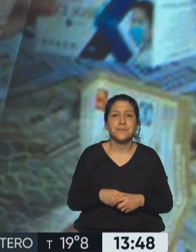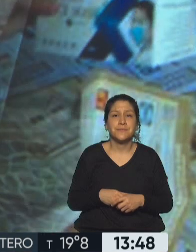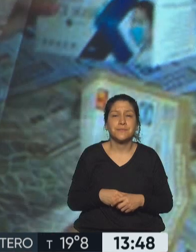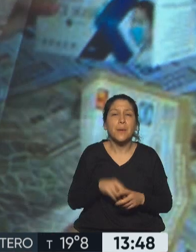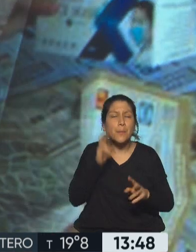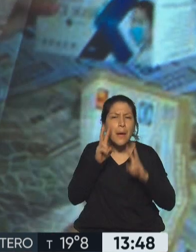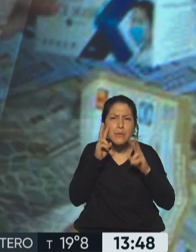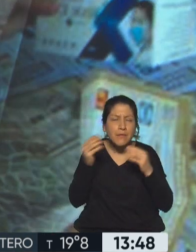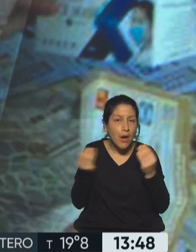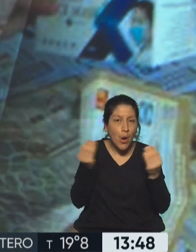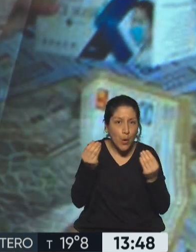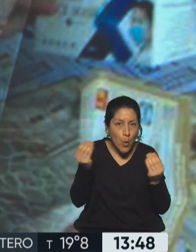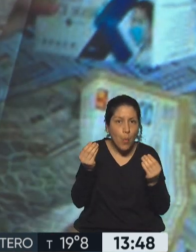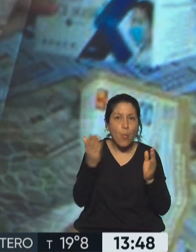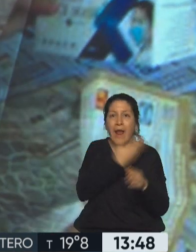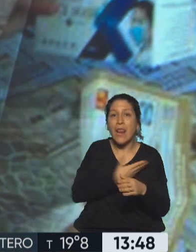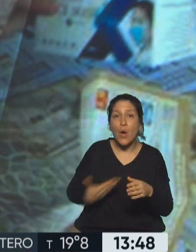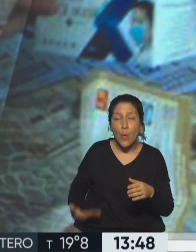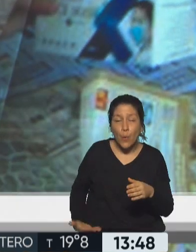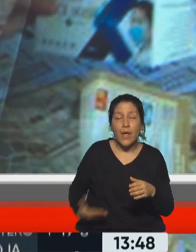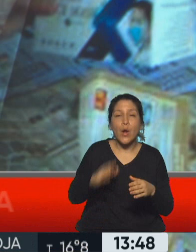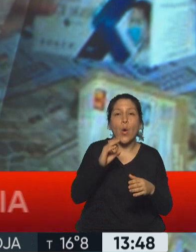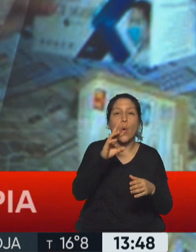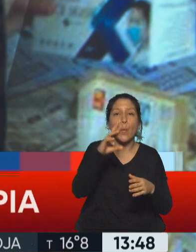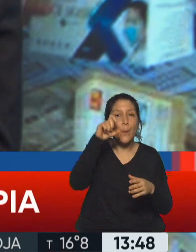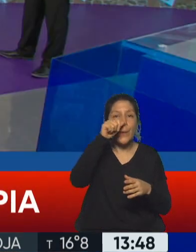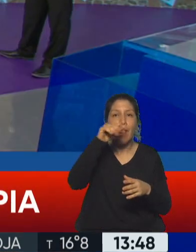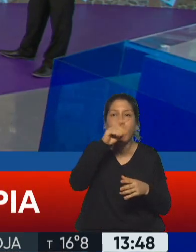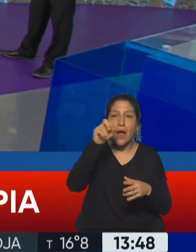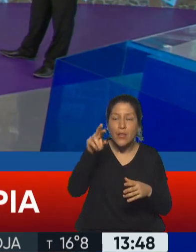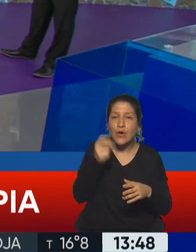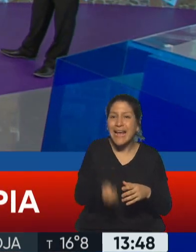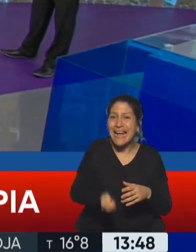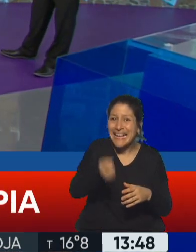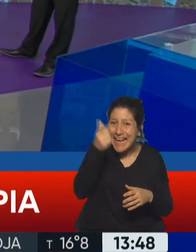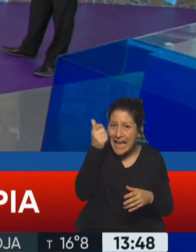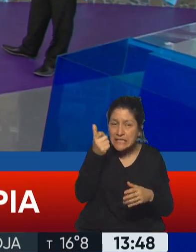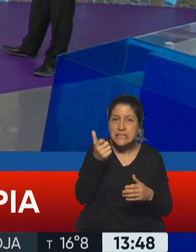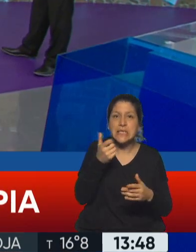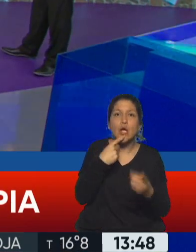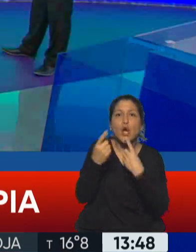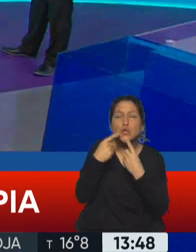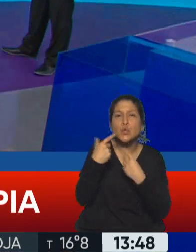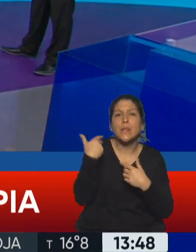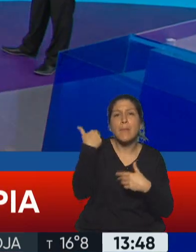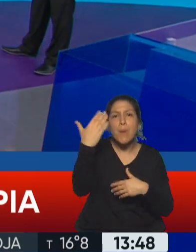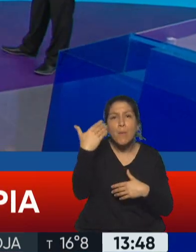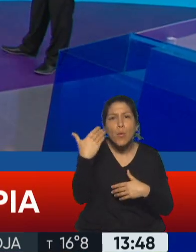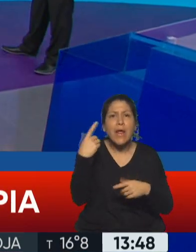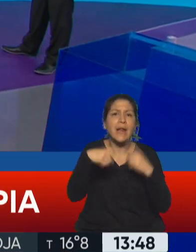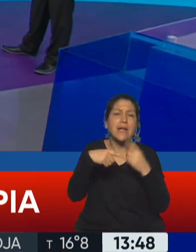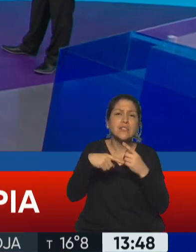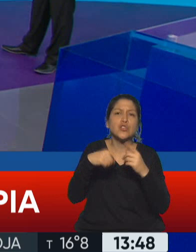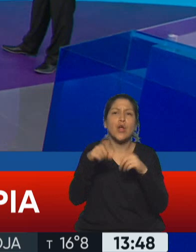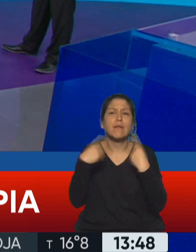Vamos a ver cómo le fue entonces al gobierno de Andrés Manuel López Obrador en este casi plebiscito que se produjo tanto a nivel de los gobernadores